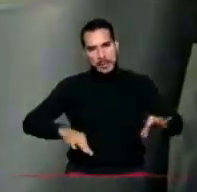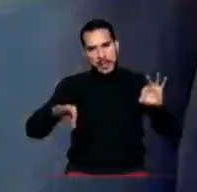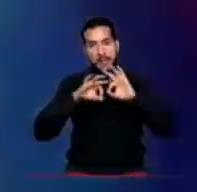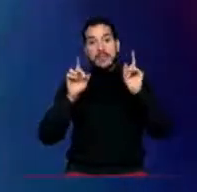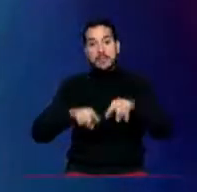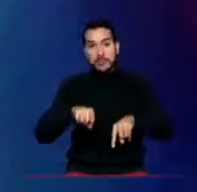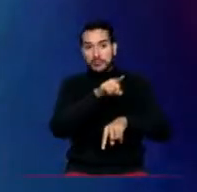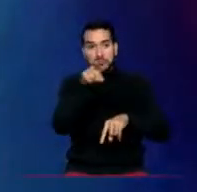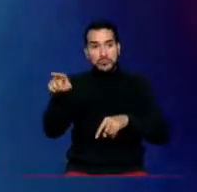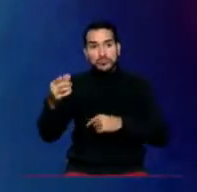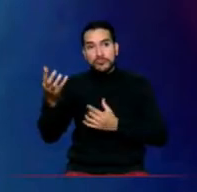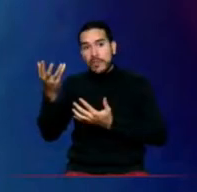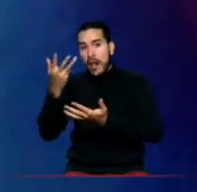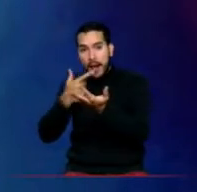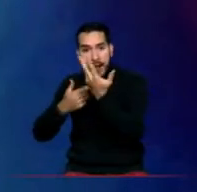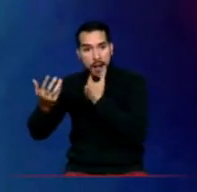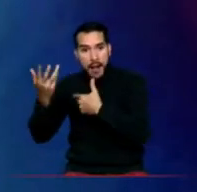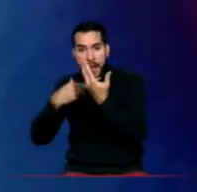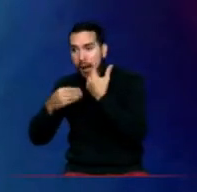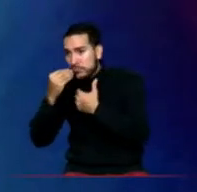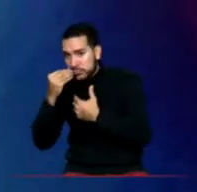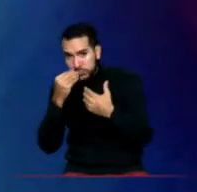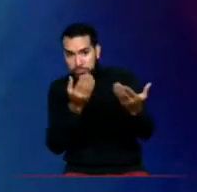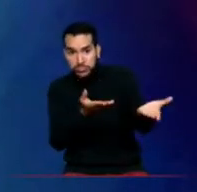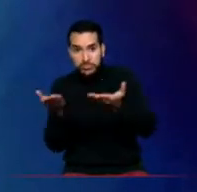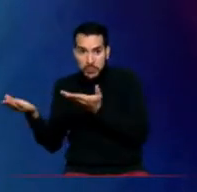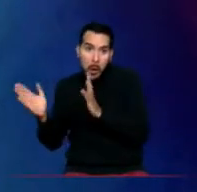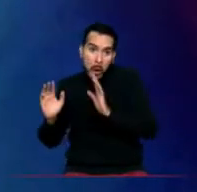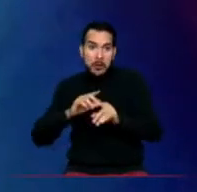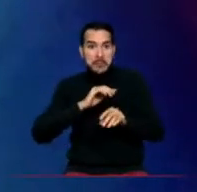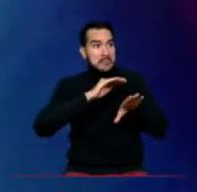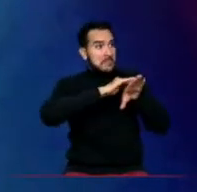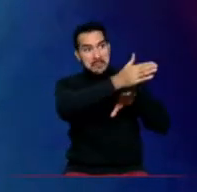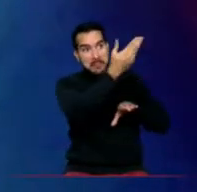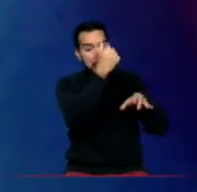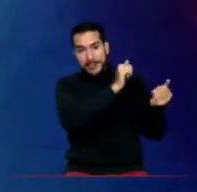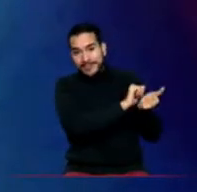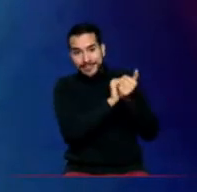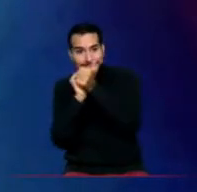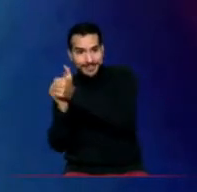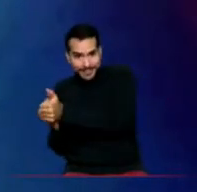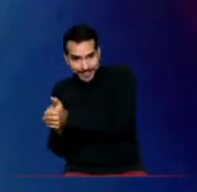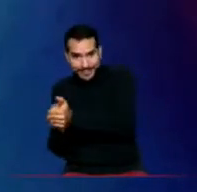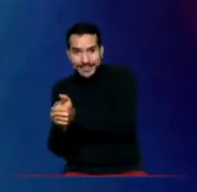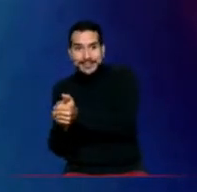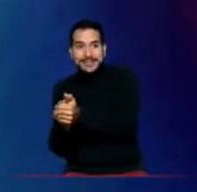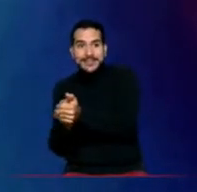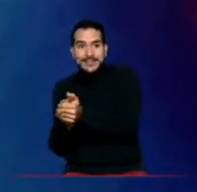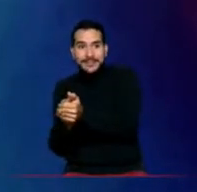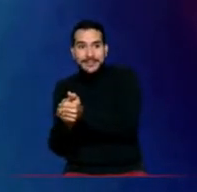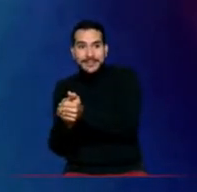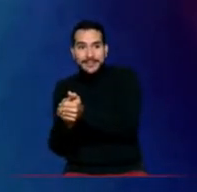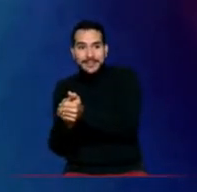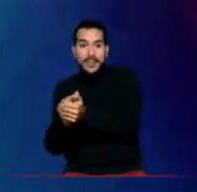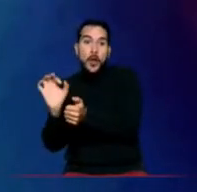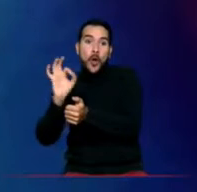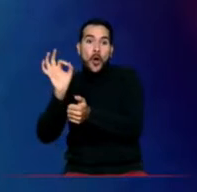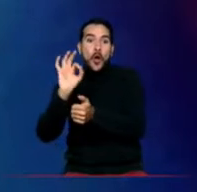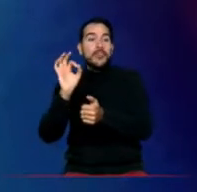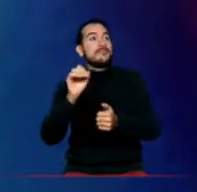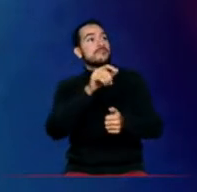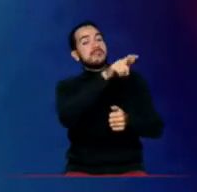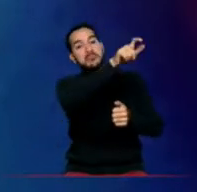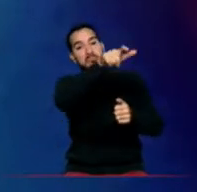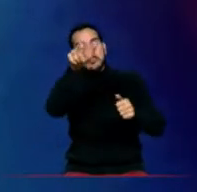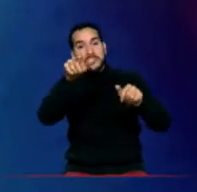consumo y por supuesto también invitar a otros para que puedan estar en esta ciudad y para que nos puedan venir a visitar. Y eso